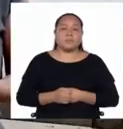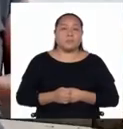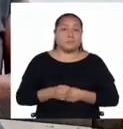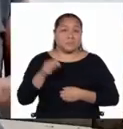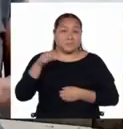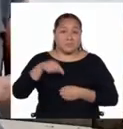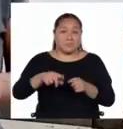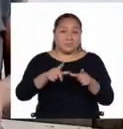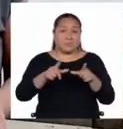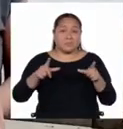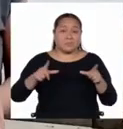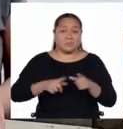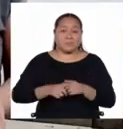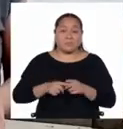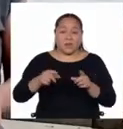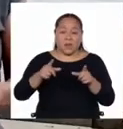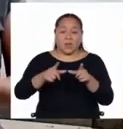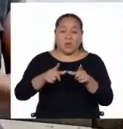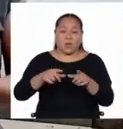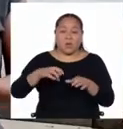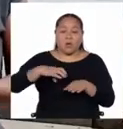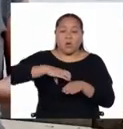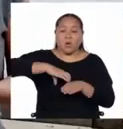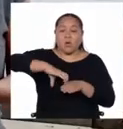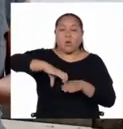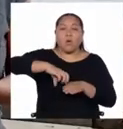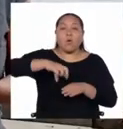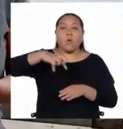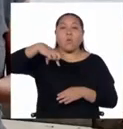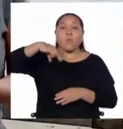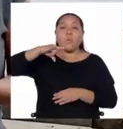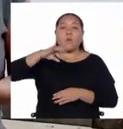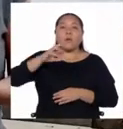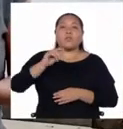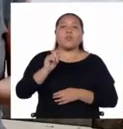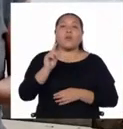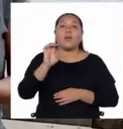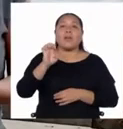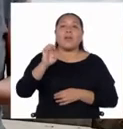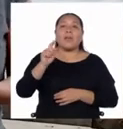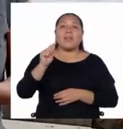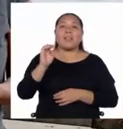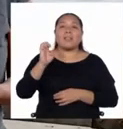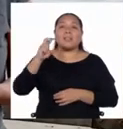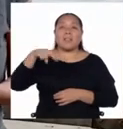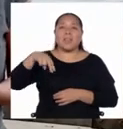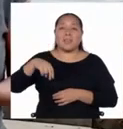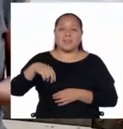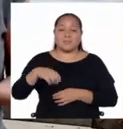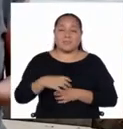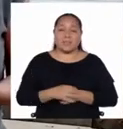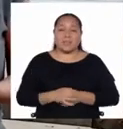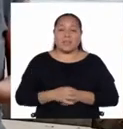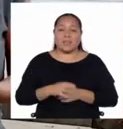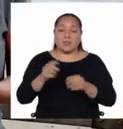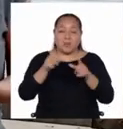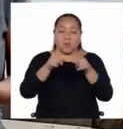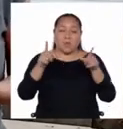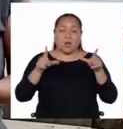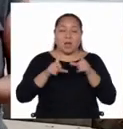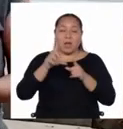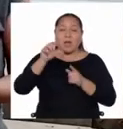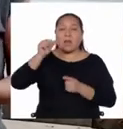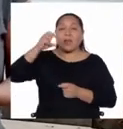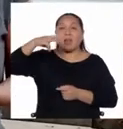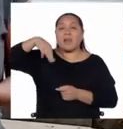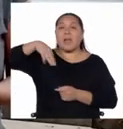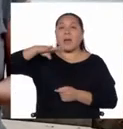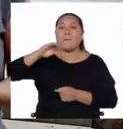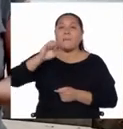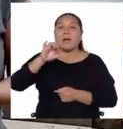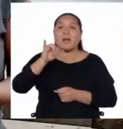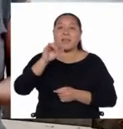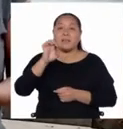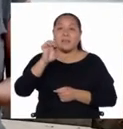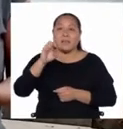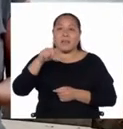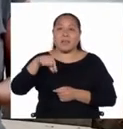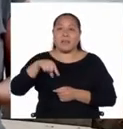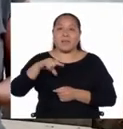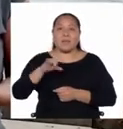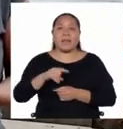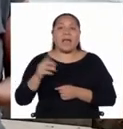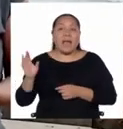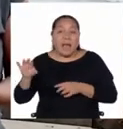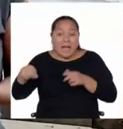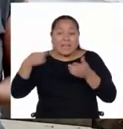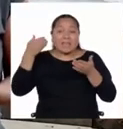Estamos en Puerto Eten, distrito de la provincia de Chiclayo, departamento de Lambayeque. Hasta aquí llegaba el ferrocarril más